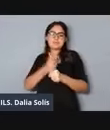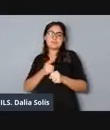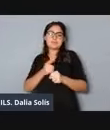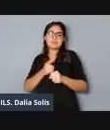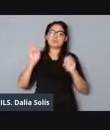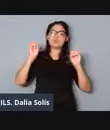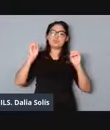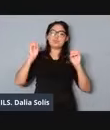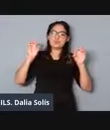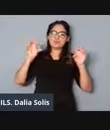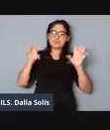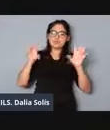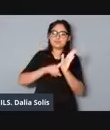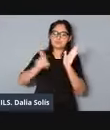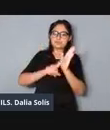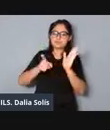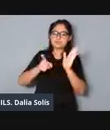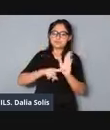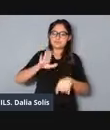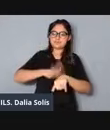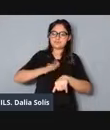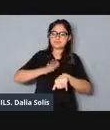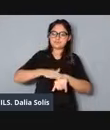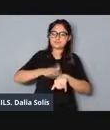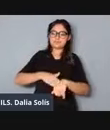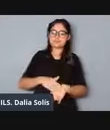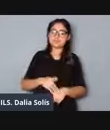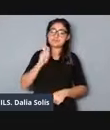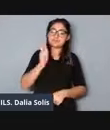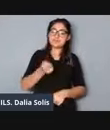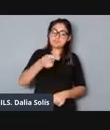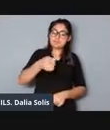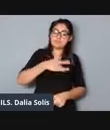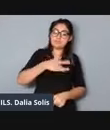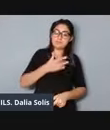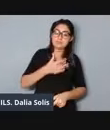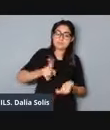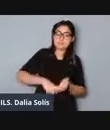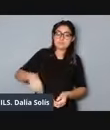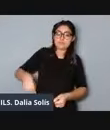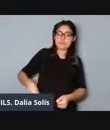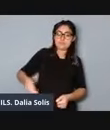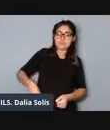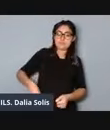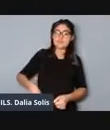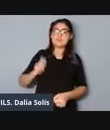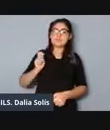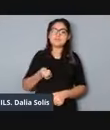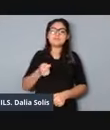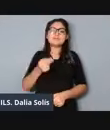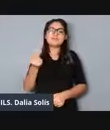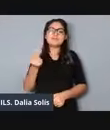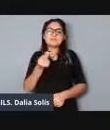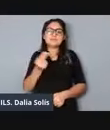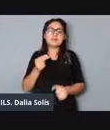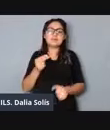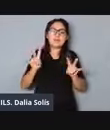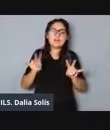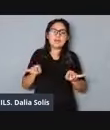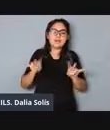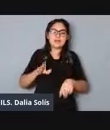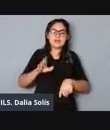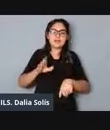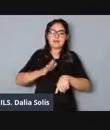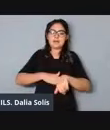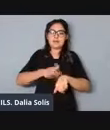Cuando yo me siento culpable de algo, es una alerta, pero es una alerta, y ahí les decía, por eso